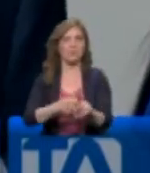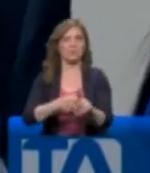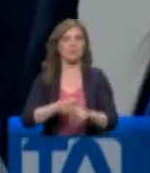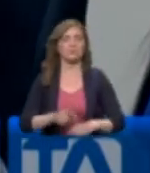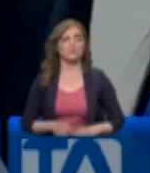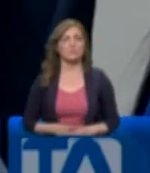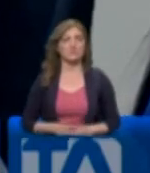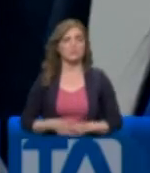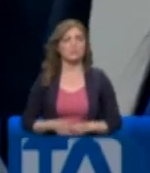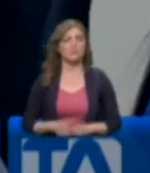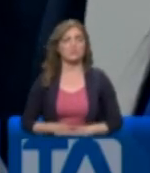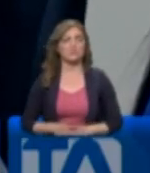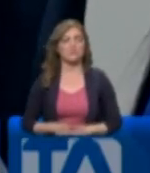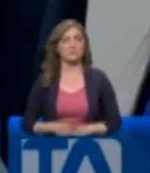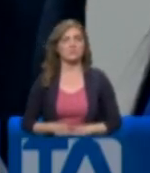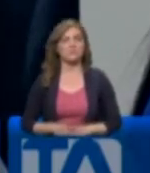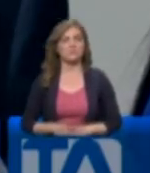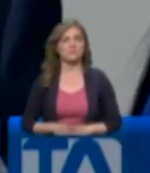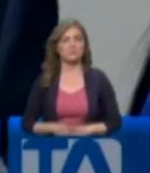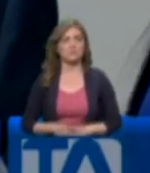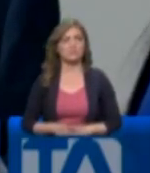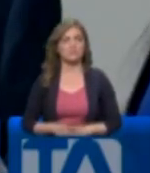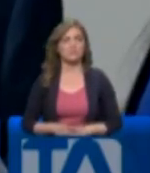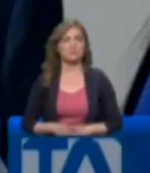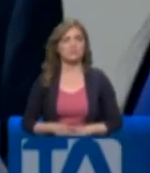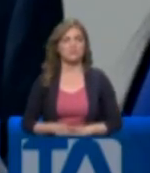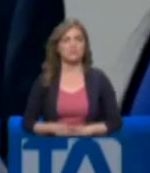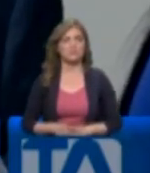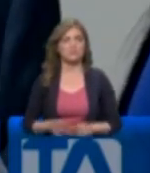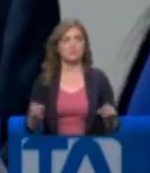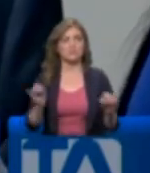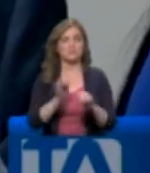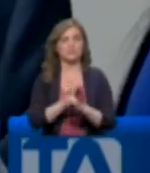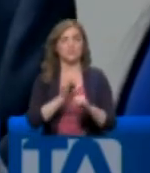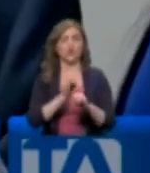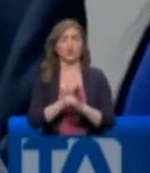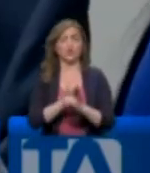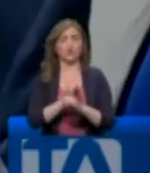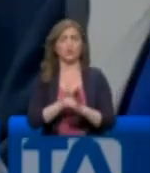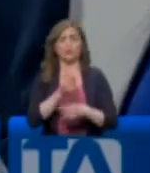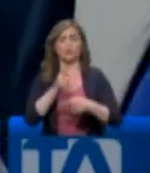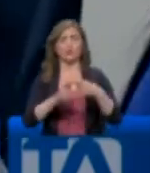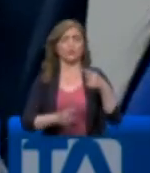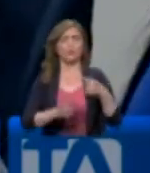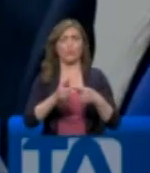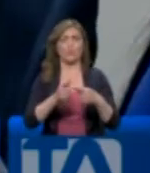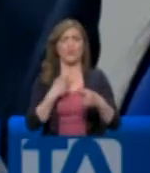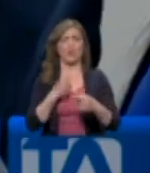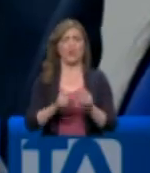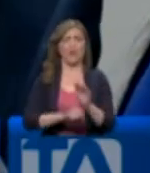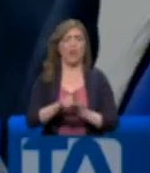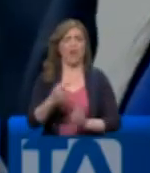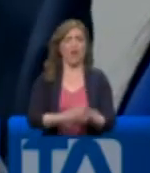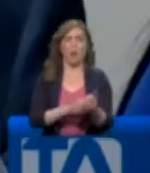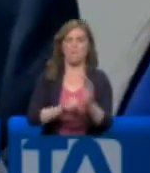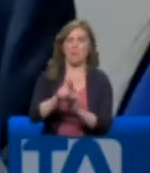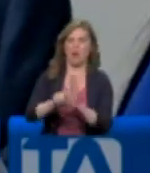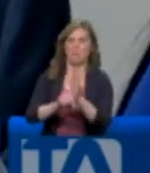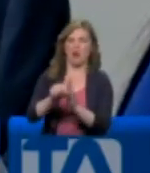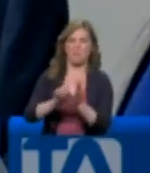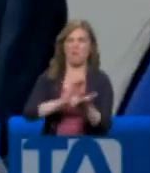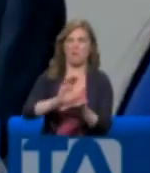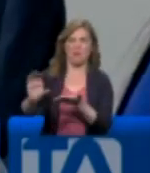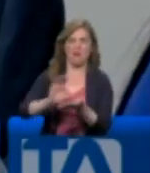indebido, porque no se puede explotar de esa manera una institución a la cual se quiere servir. En Quito también estamos luchando